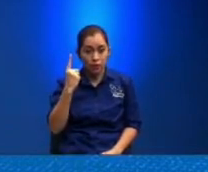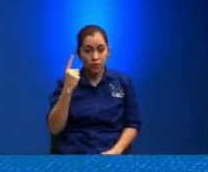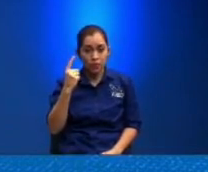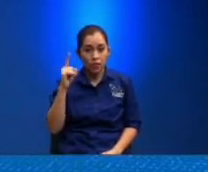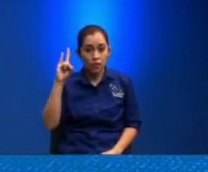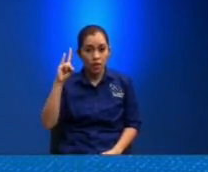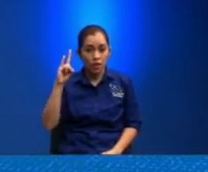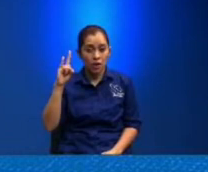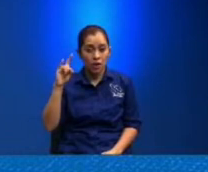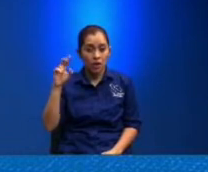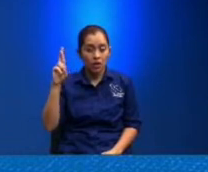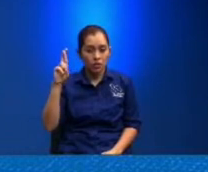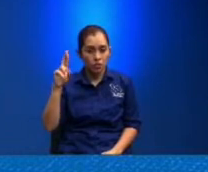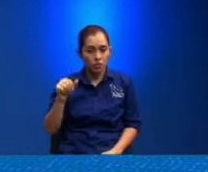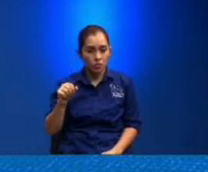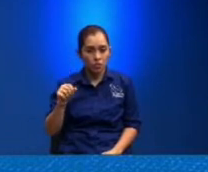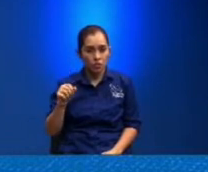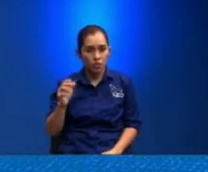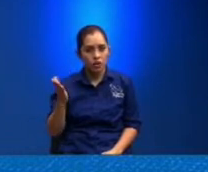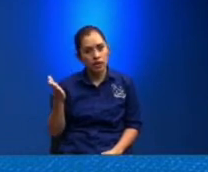antes de